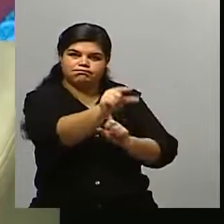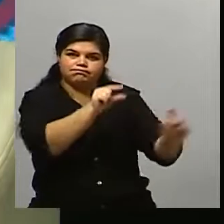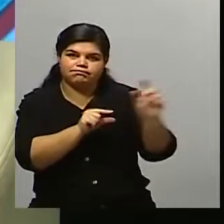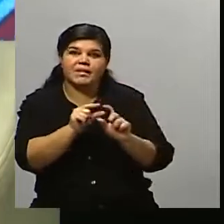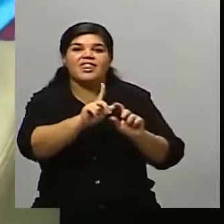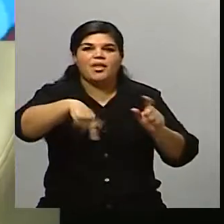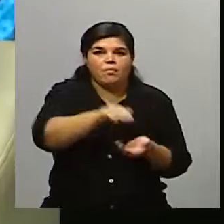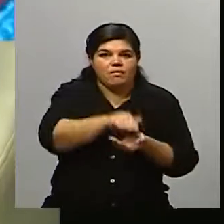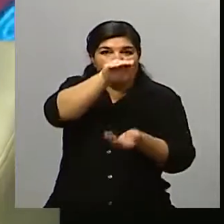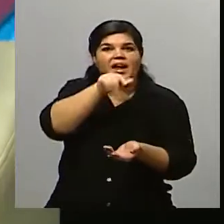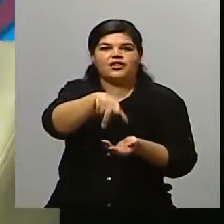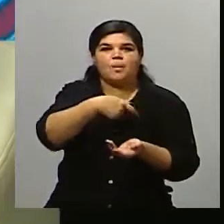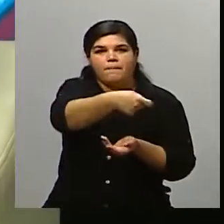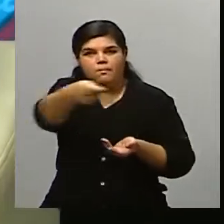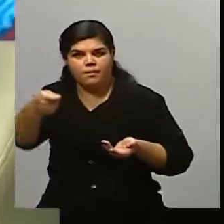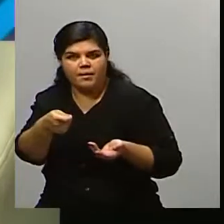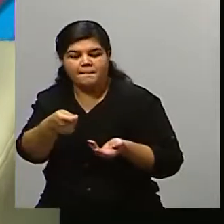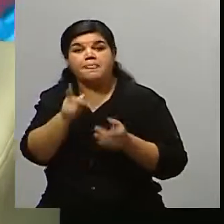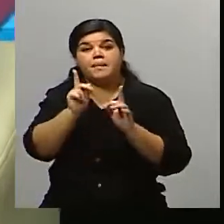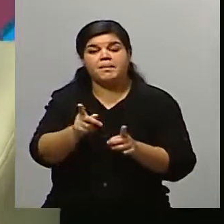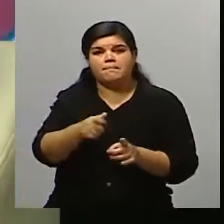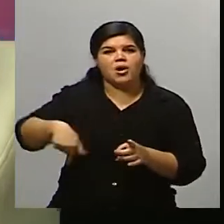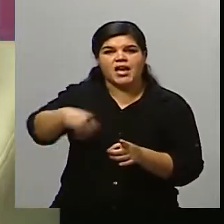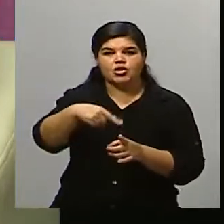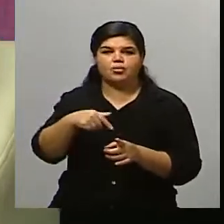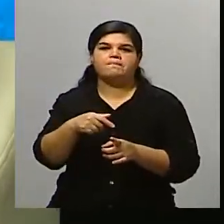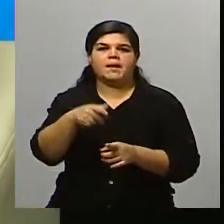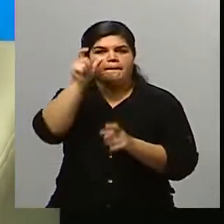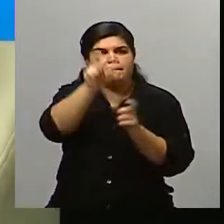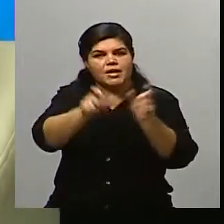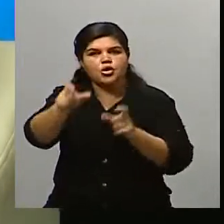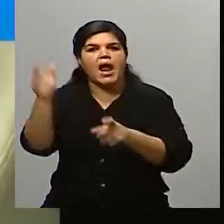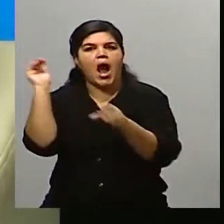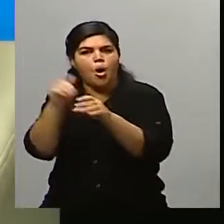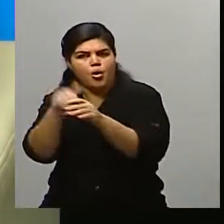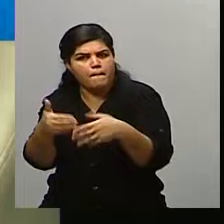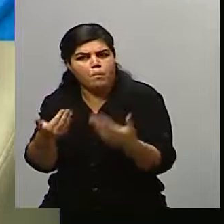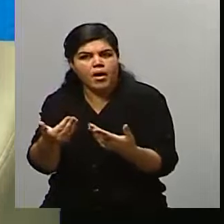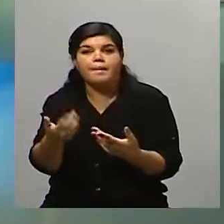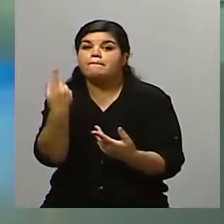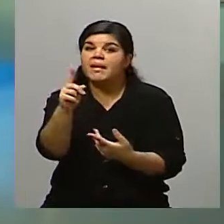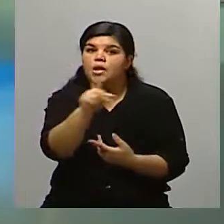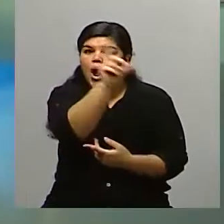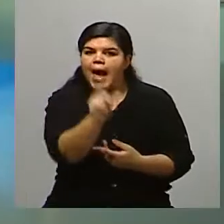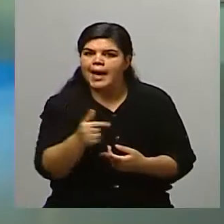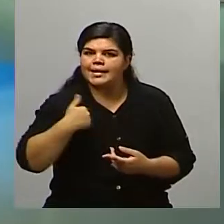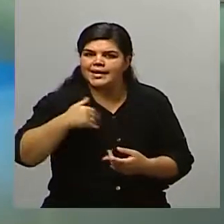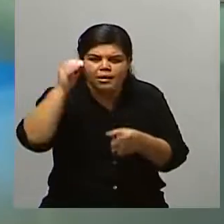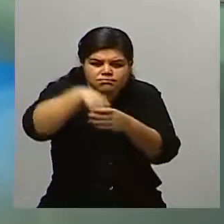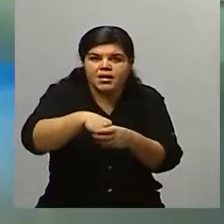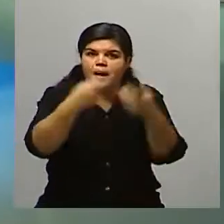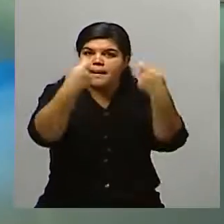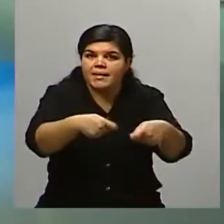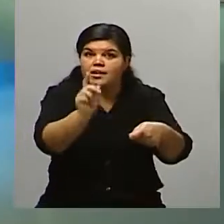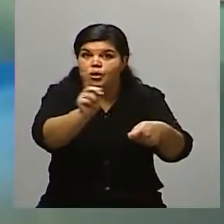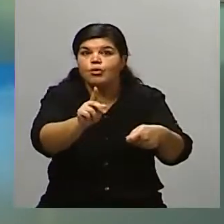ahorro y no lo invierten o no lo invierten en el país, ahí estamos en dificultades. Entonces, la verdad es que la inversión en seguridad social